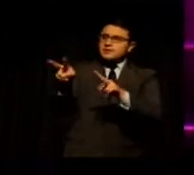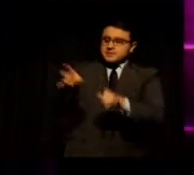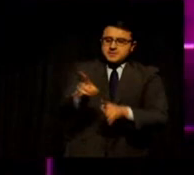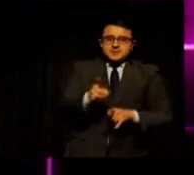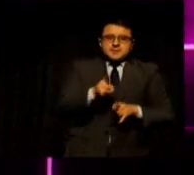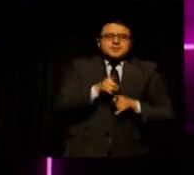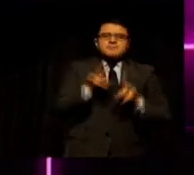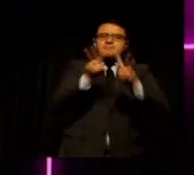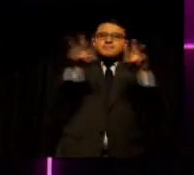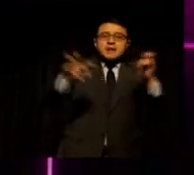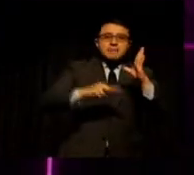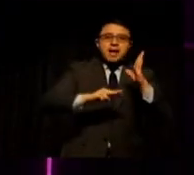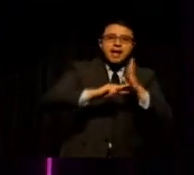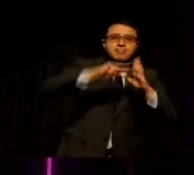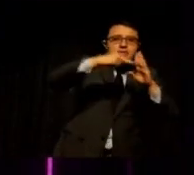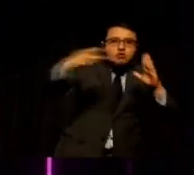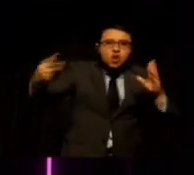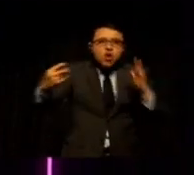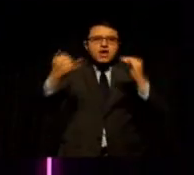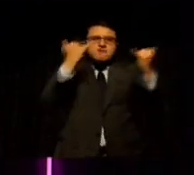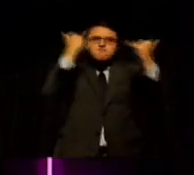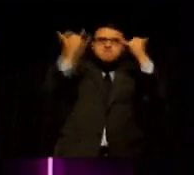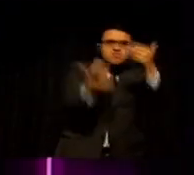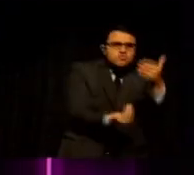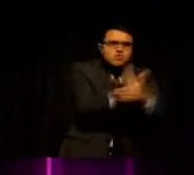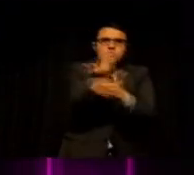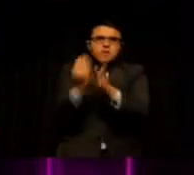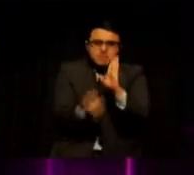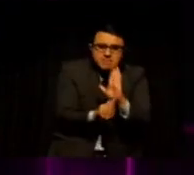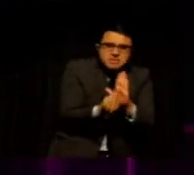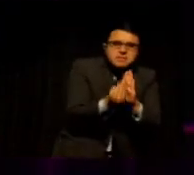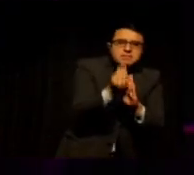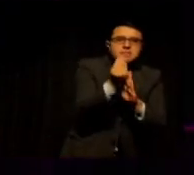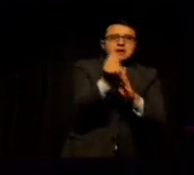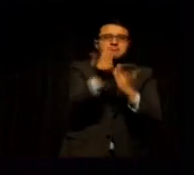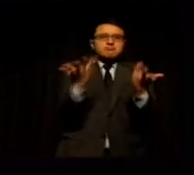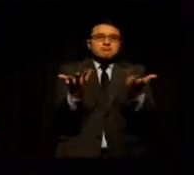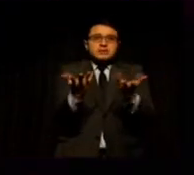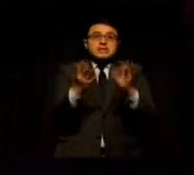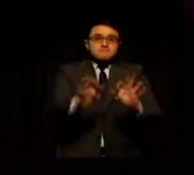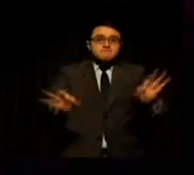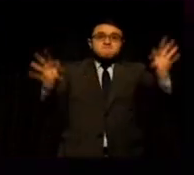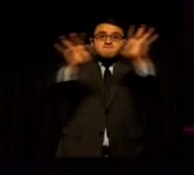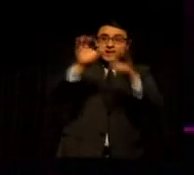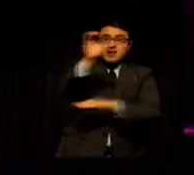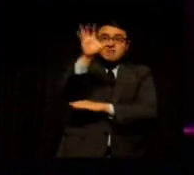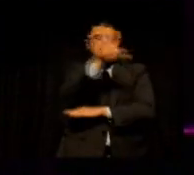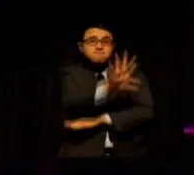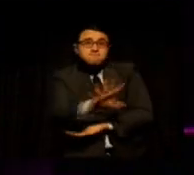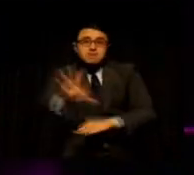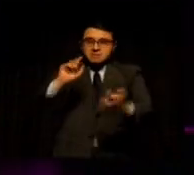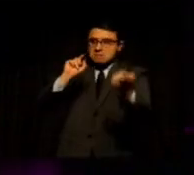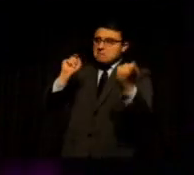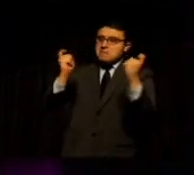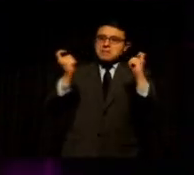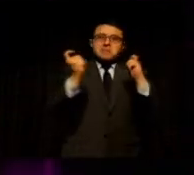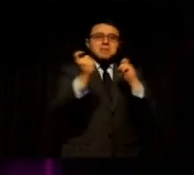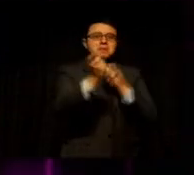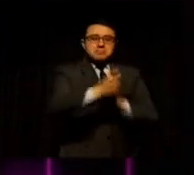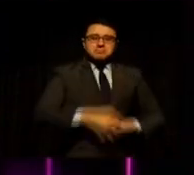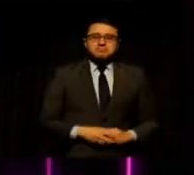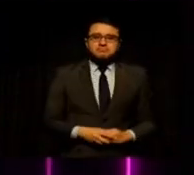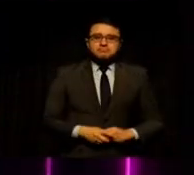de tecnología para hablar de emprendimiento y para hablar de transformación de nuestro país colombia